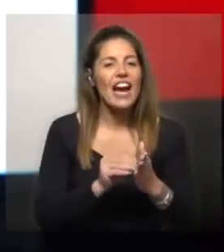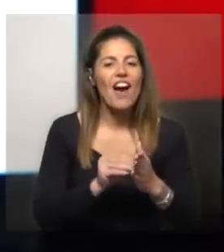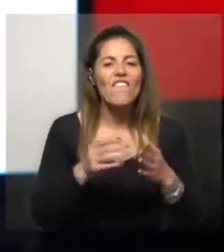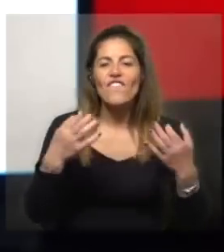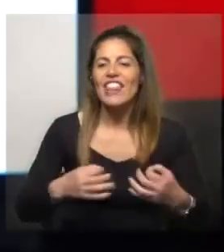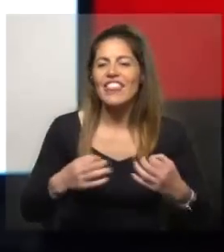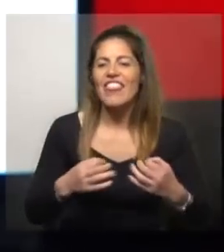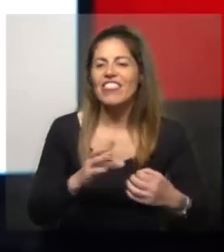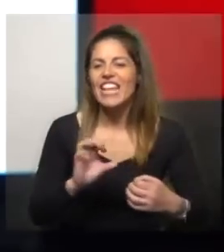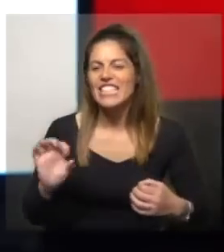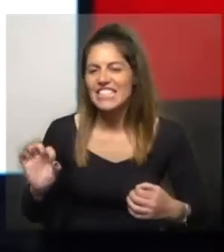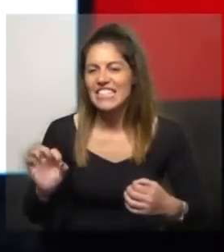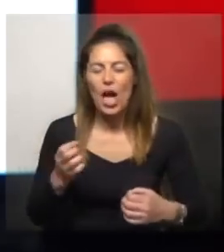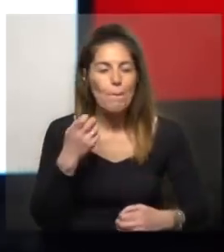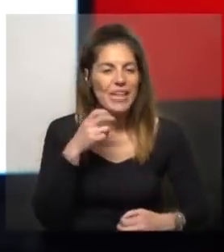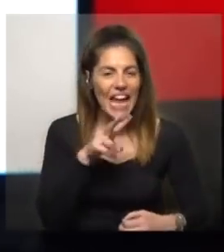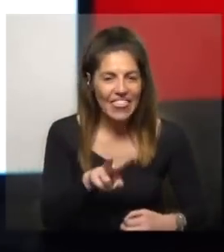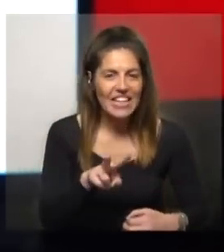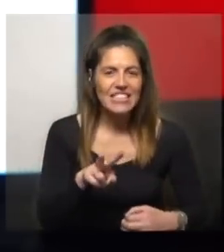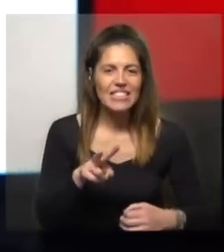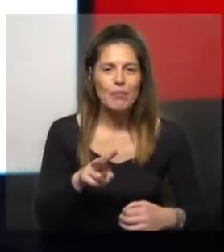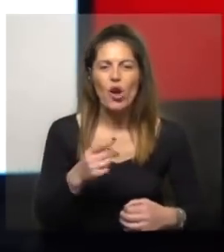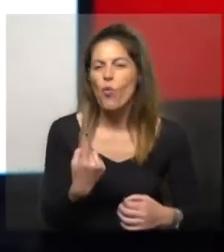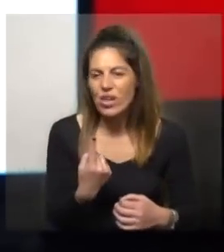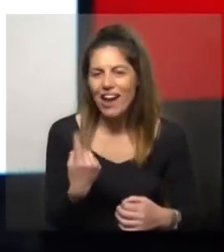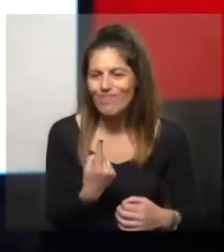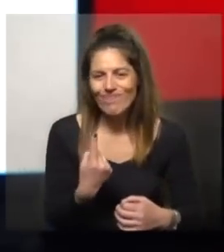como definición miradas verdades pero